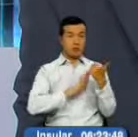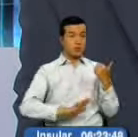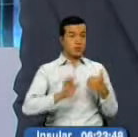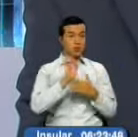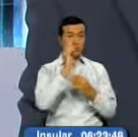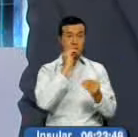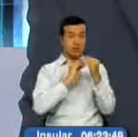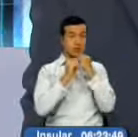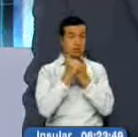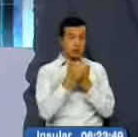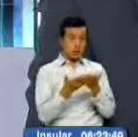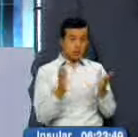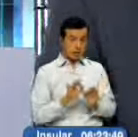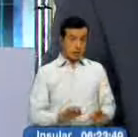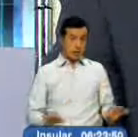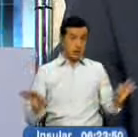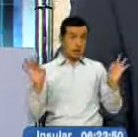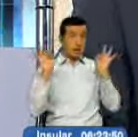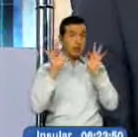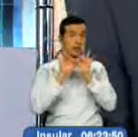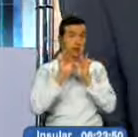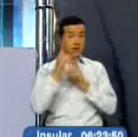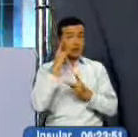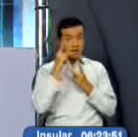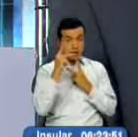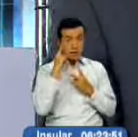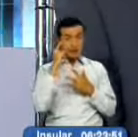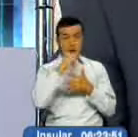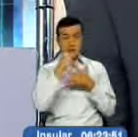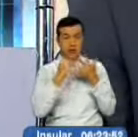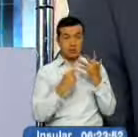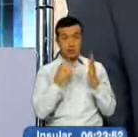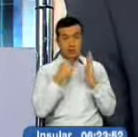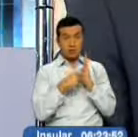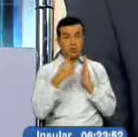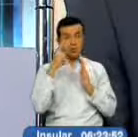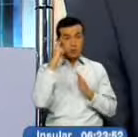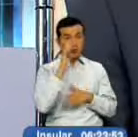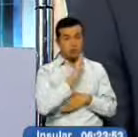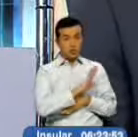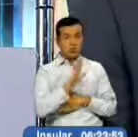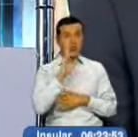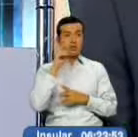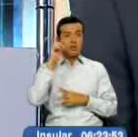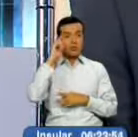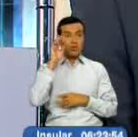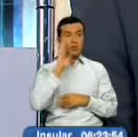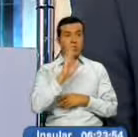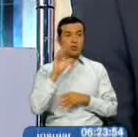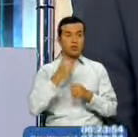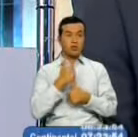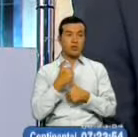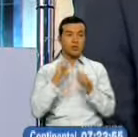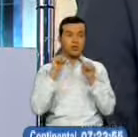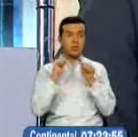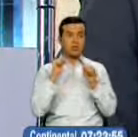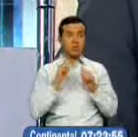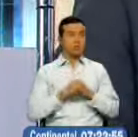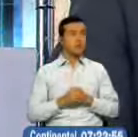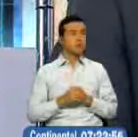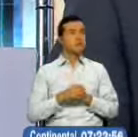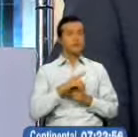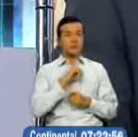ecuatorianos, y ahí se requiere el concurso de varios actores, no solo del gobierno central, también de los gobiernos autónomos descentralizados,